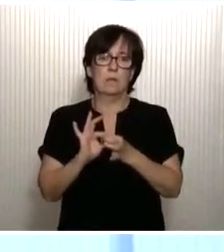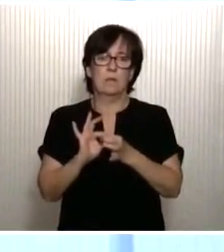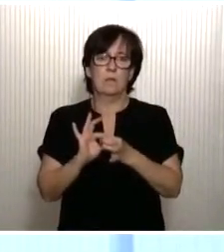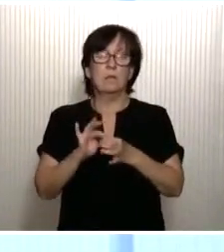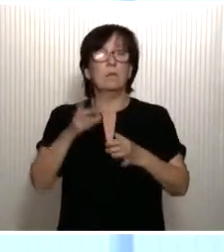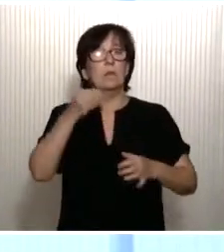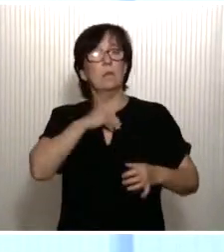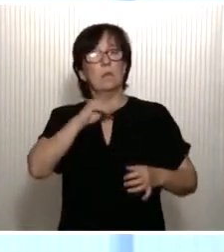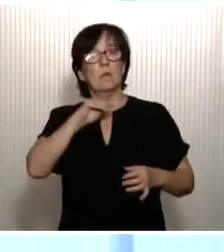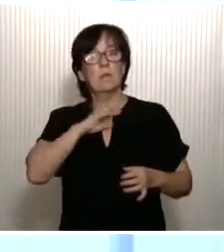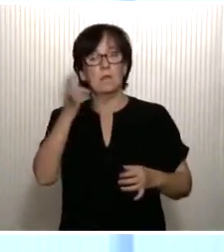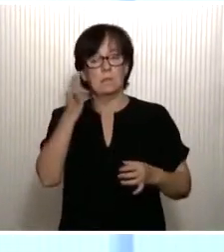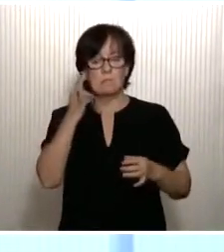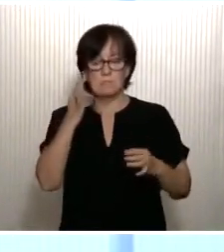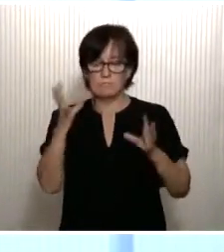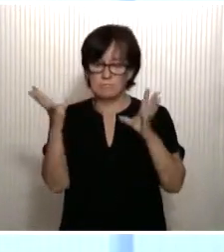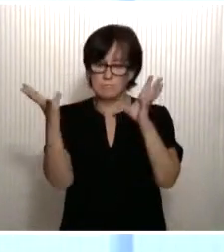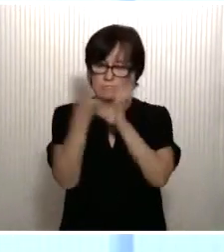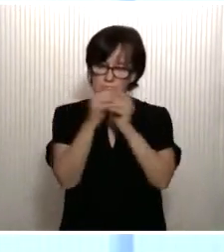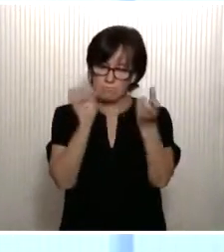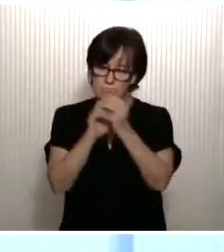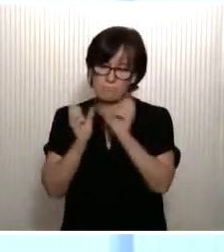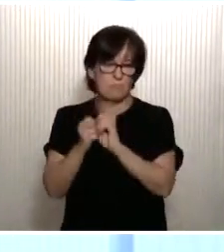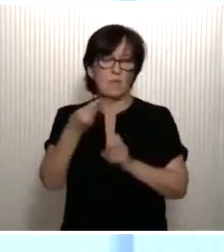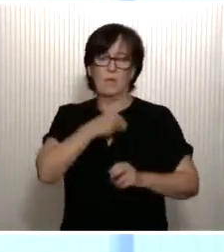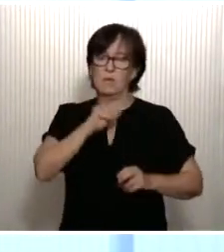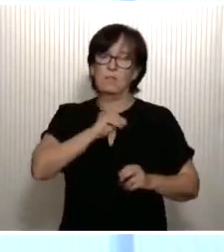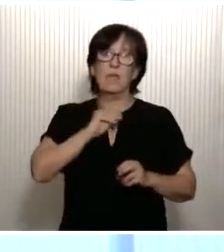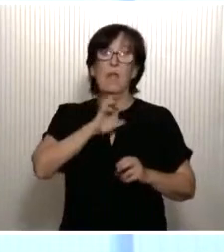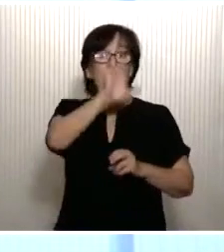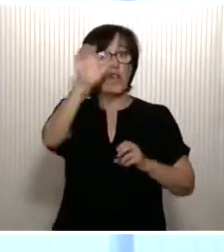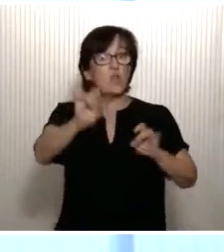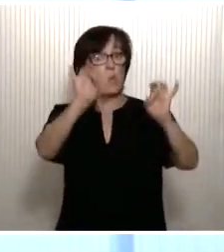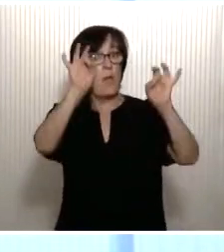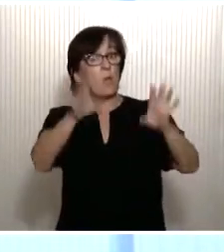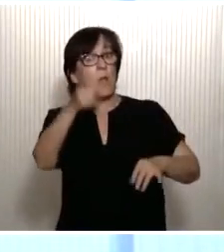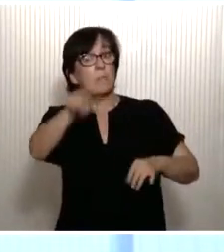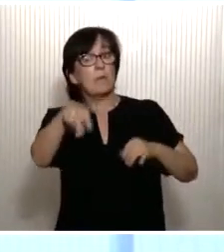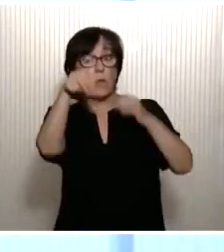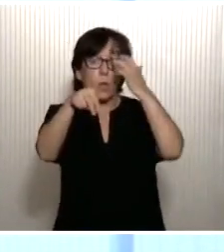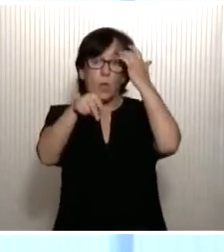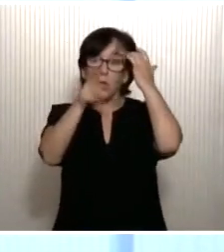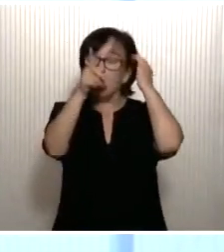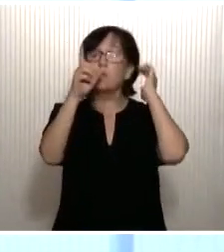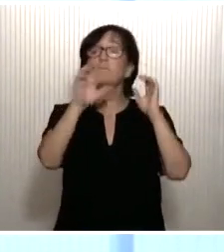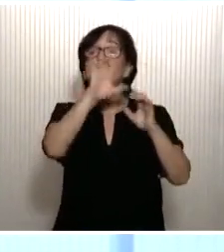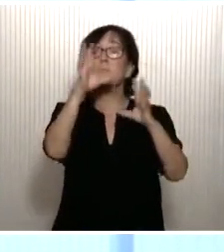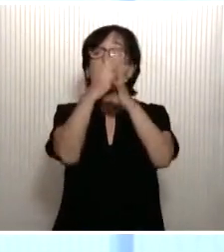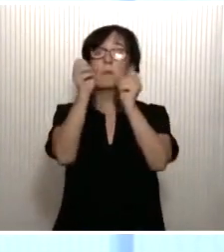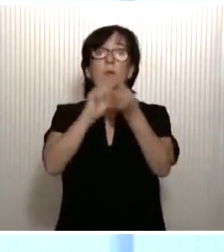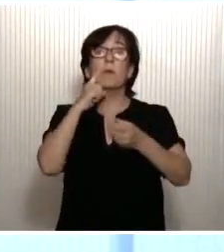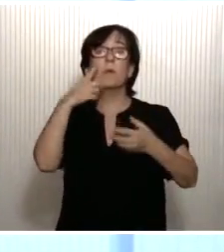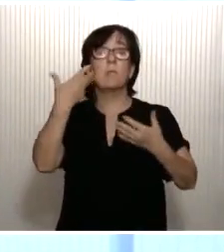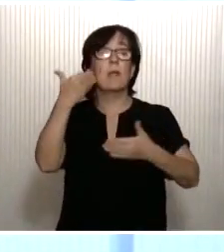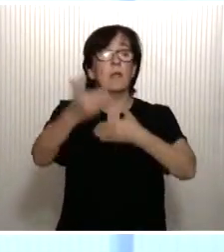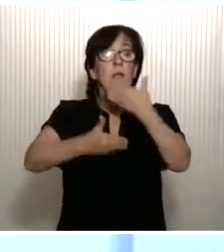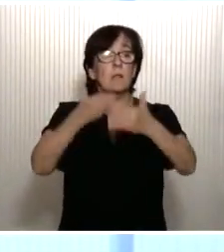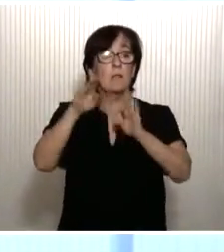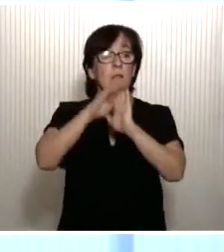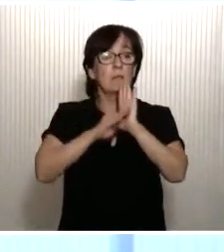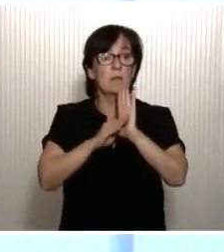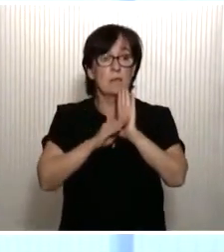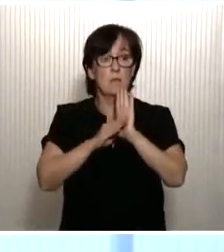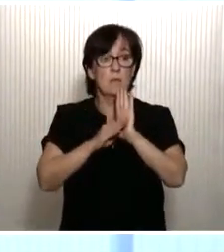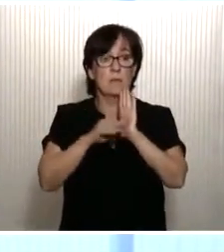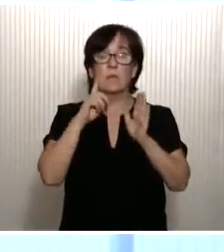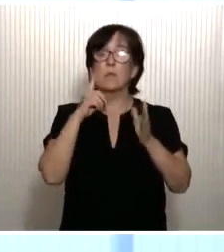España debe entenderse con España como Europa se entendió con Europa en el mes de julio, para fijar ese rumbo de recuperación.